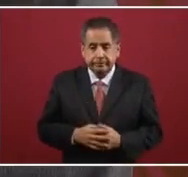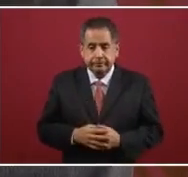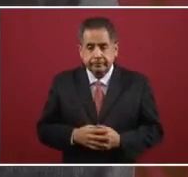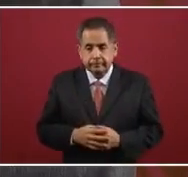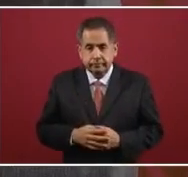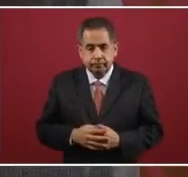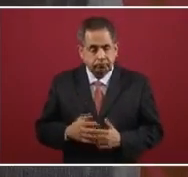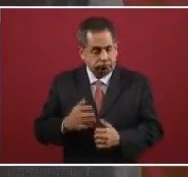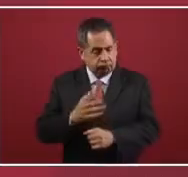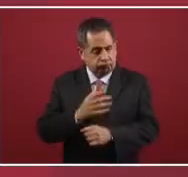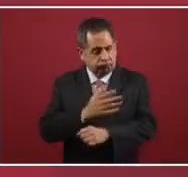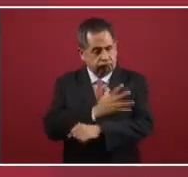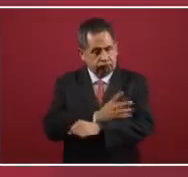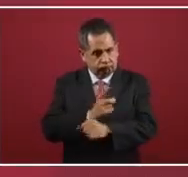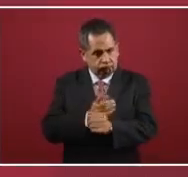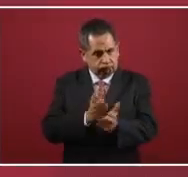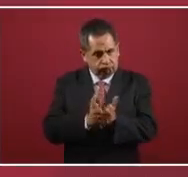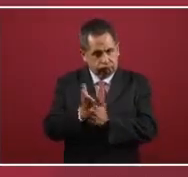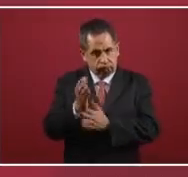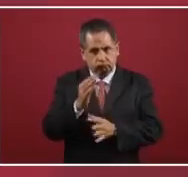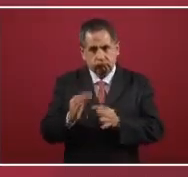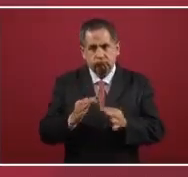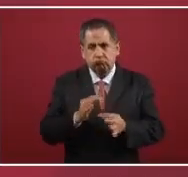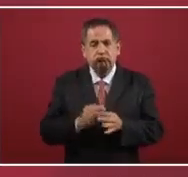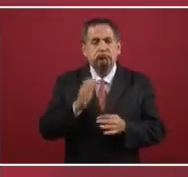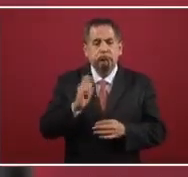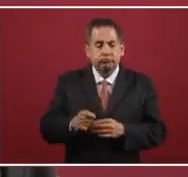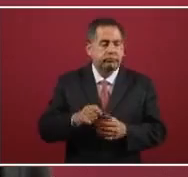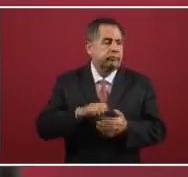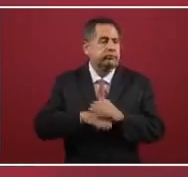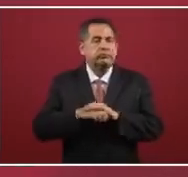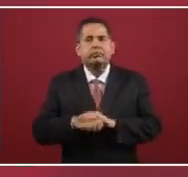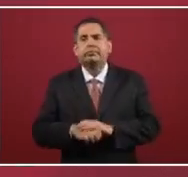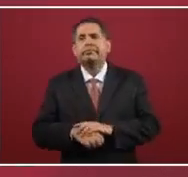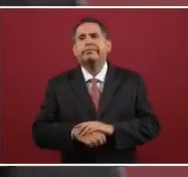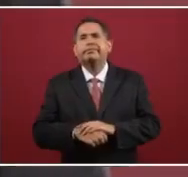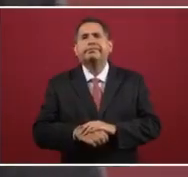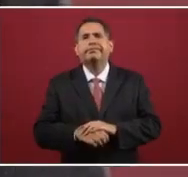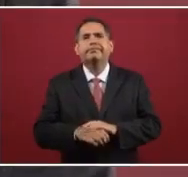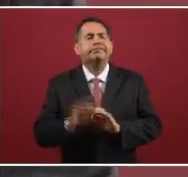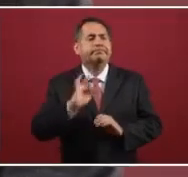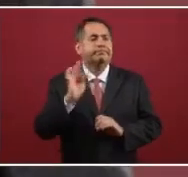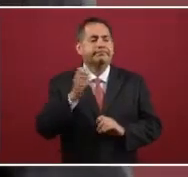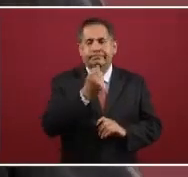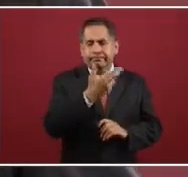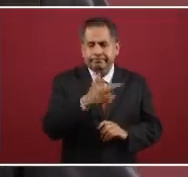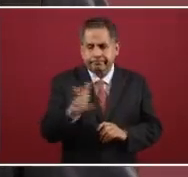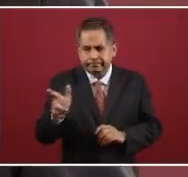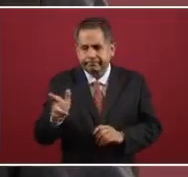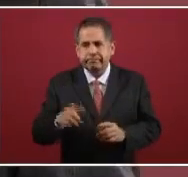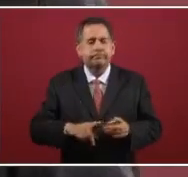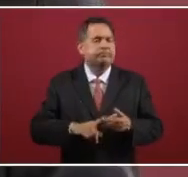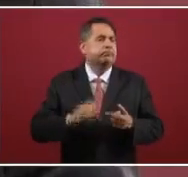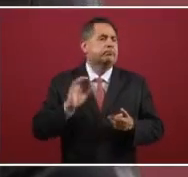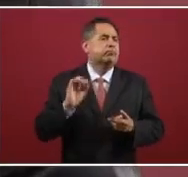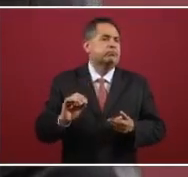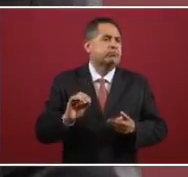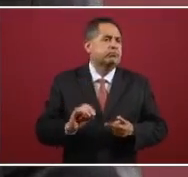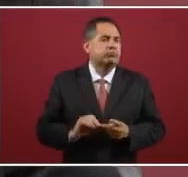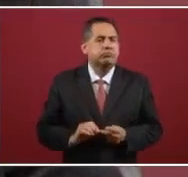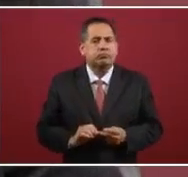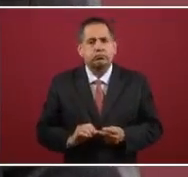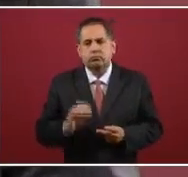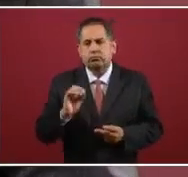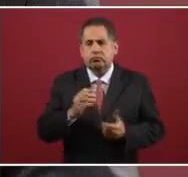con rectitud, si se trata de un restaurante, si se trata de